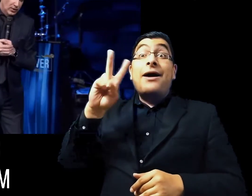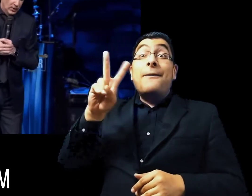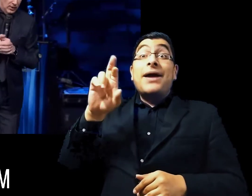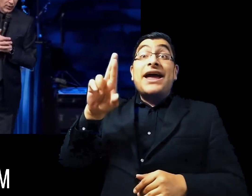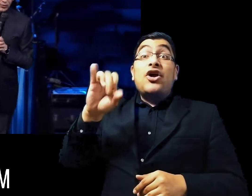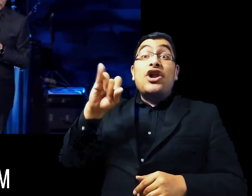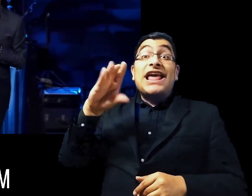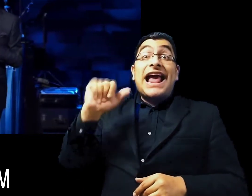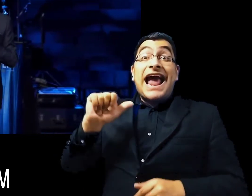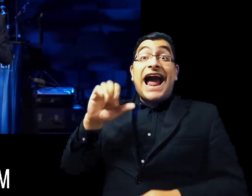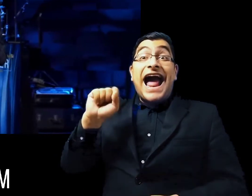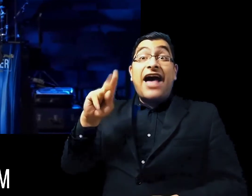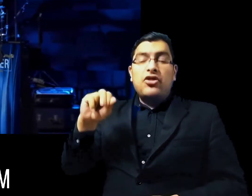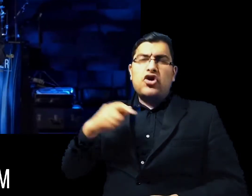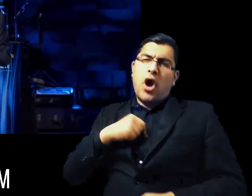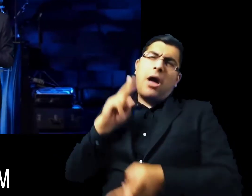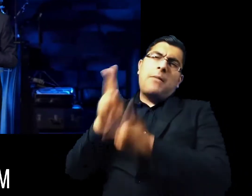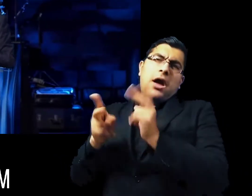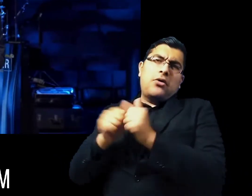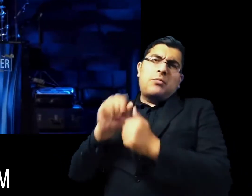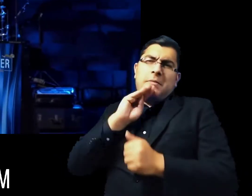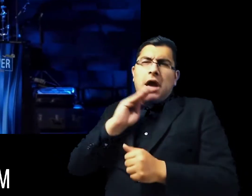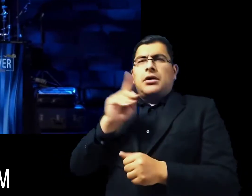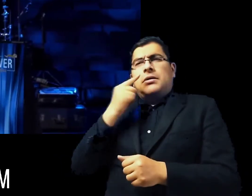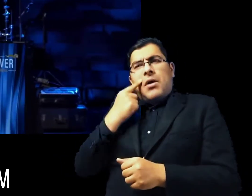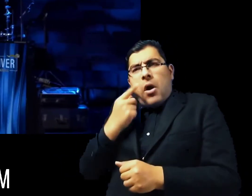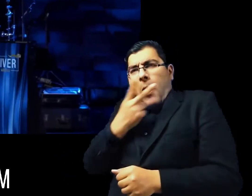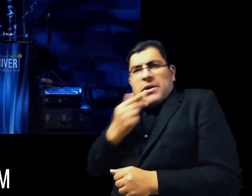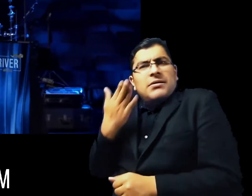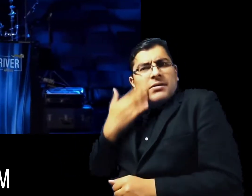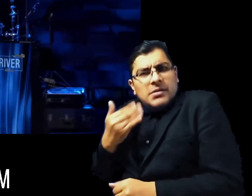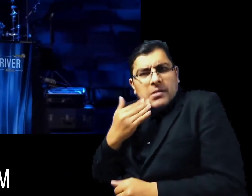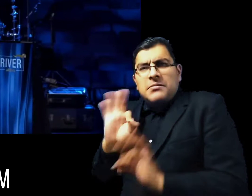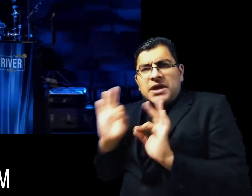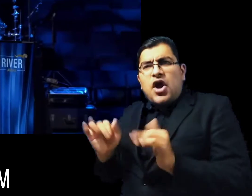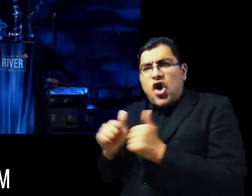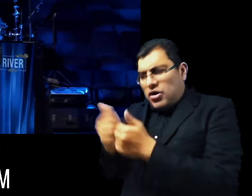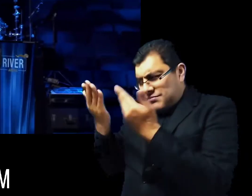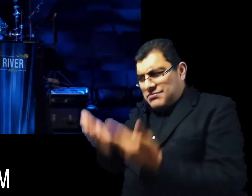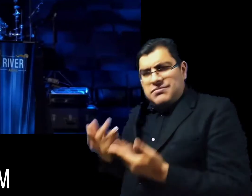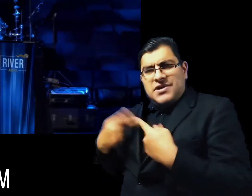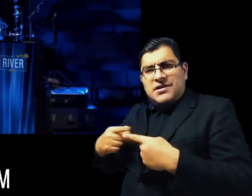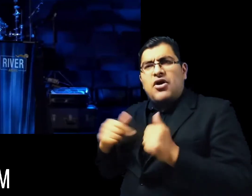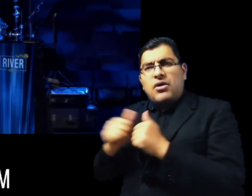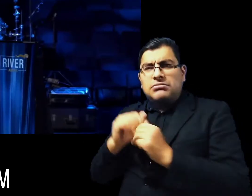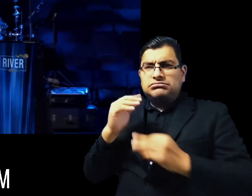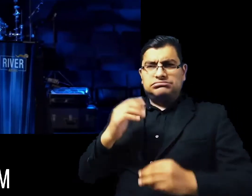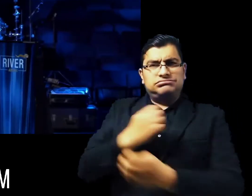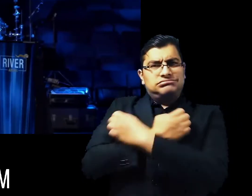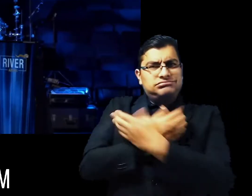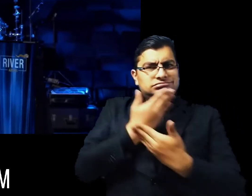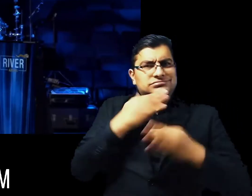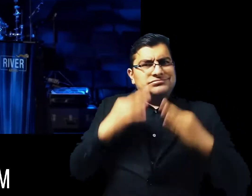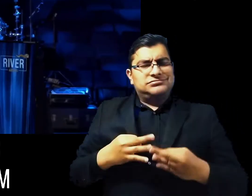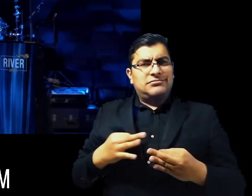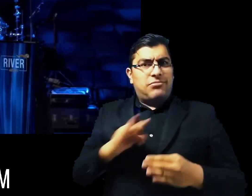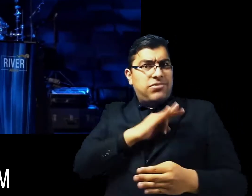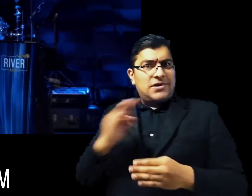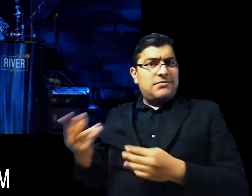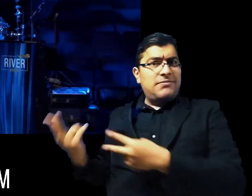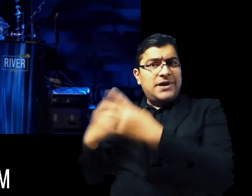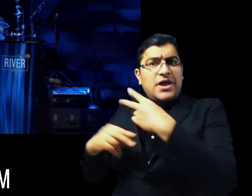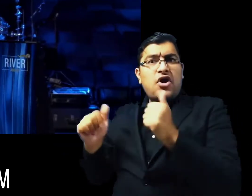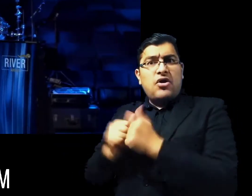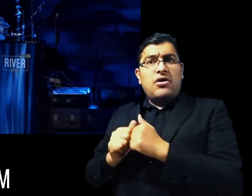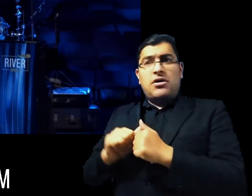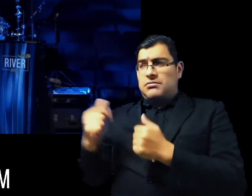su madre. O sea, es un hombre maravilloso, él como persona, en su trato, muy educado, o sea, bien podría haber venido con